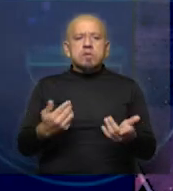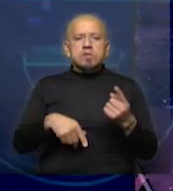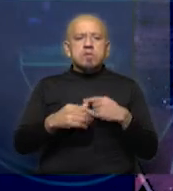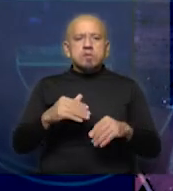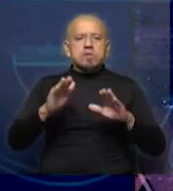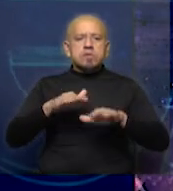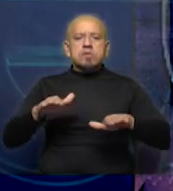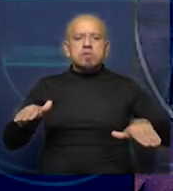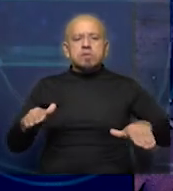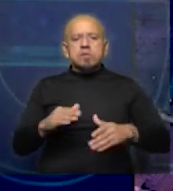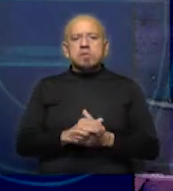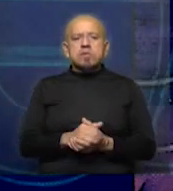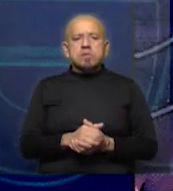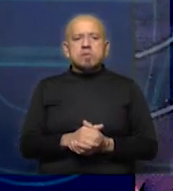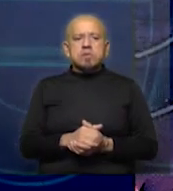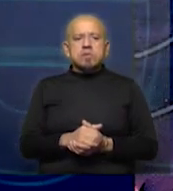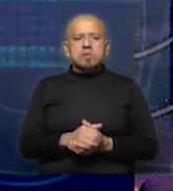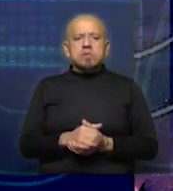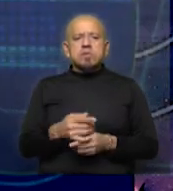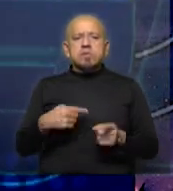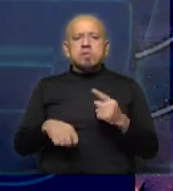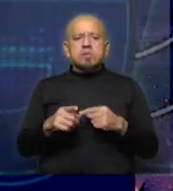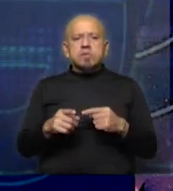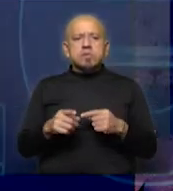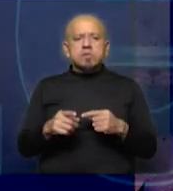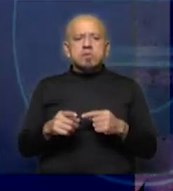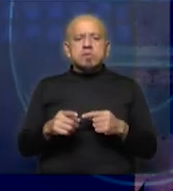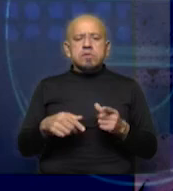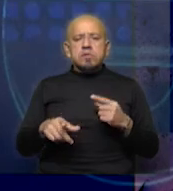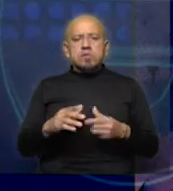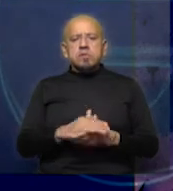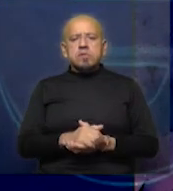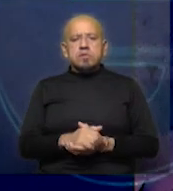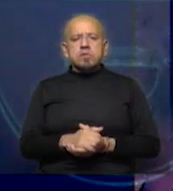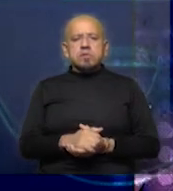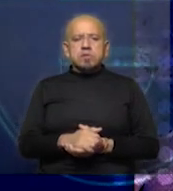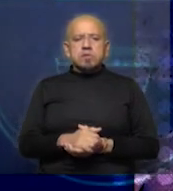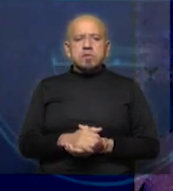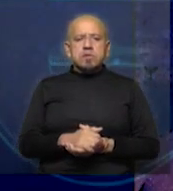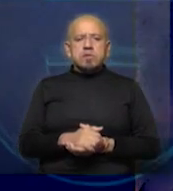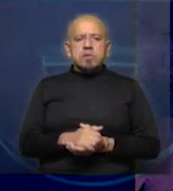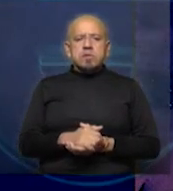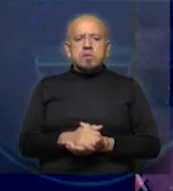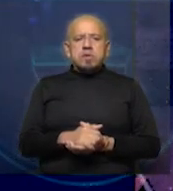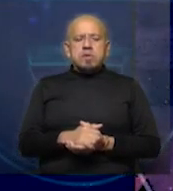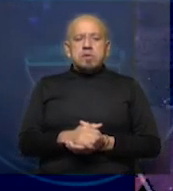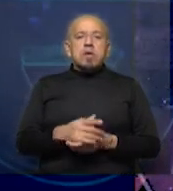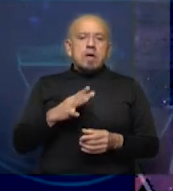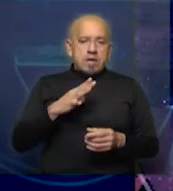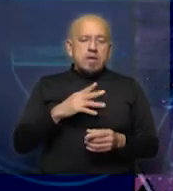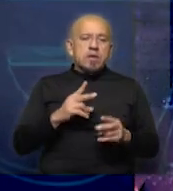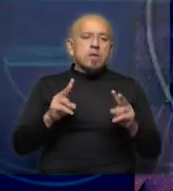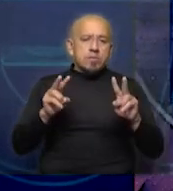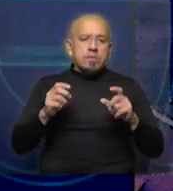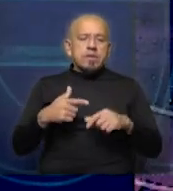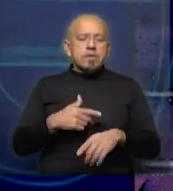p y todo entonces me imagino que los habrán recibido con mucho con mucho amor sí hay una sintonía en eso totalmente Eh